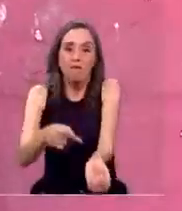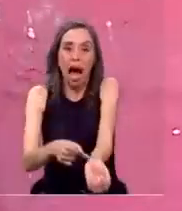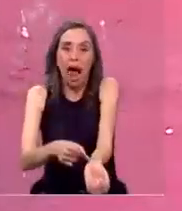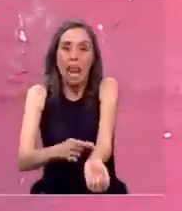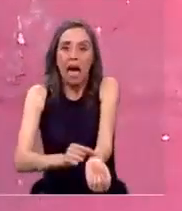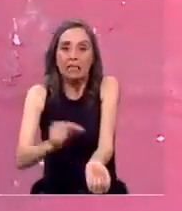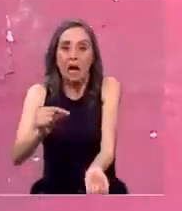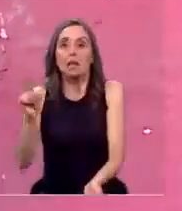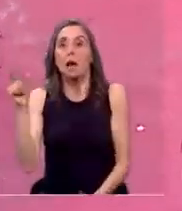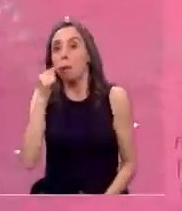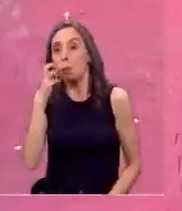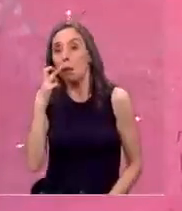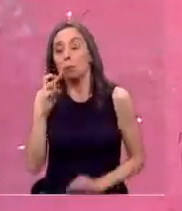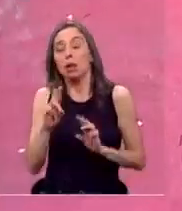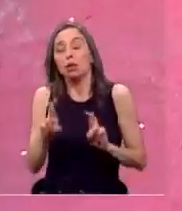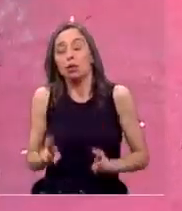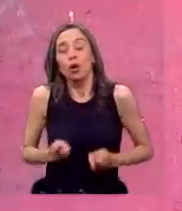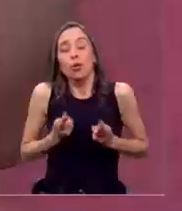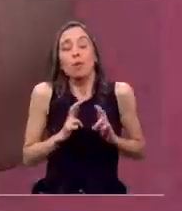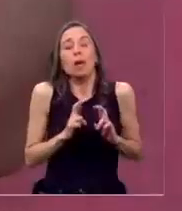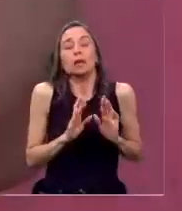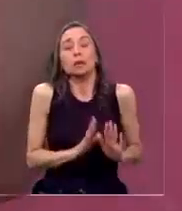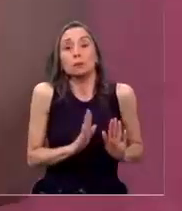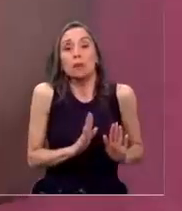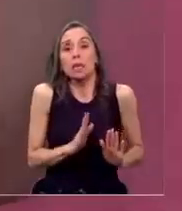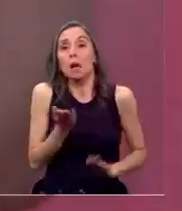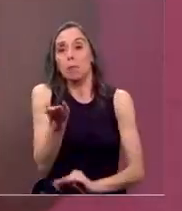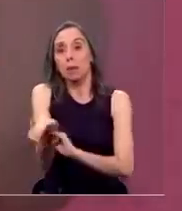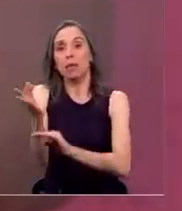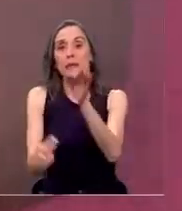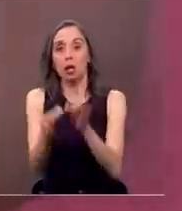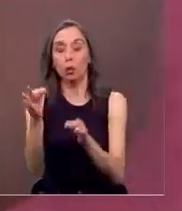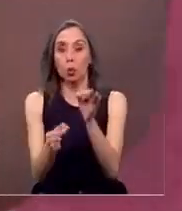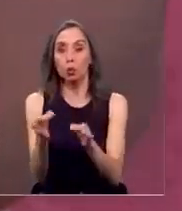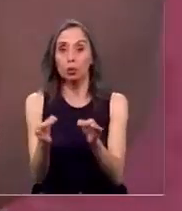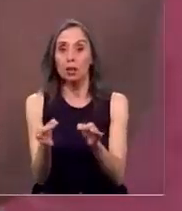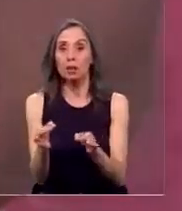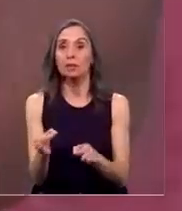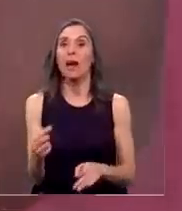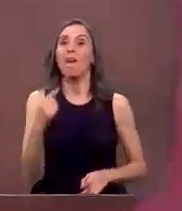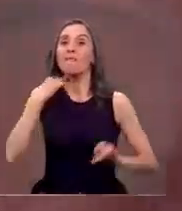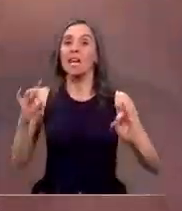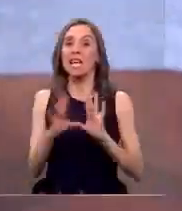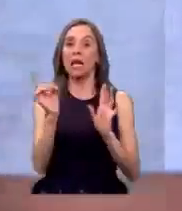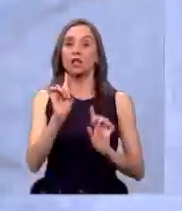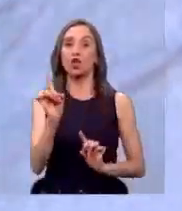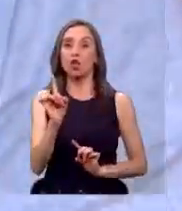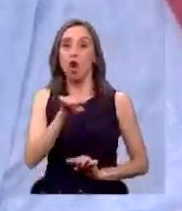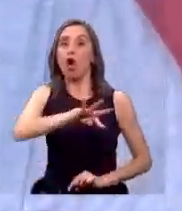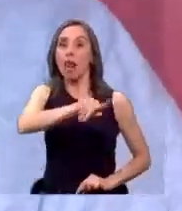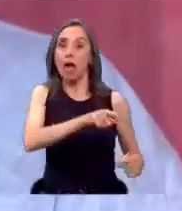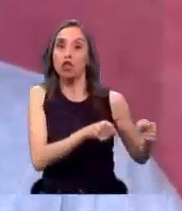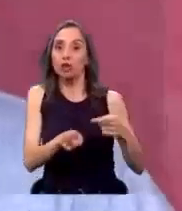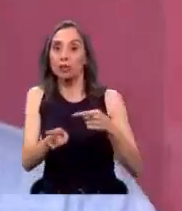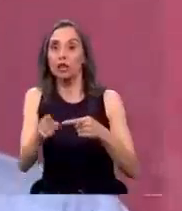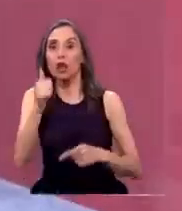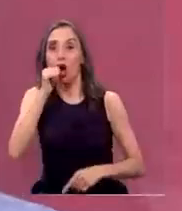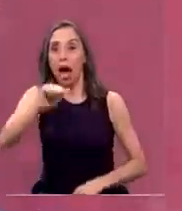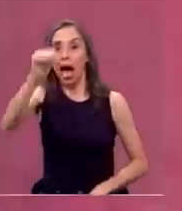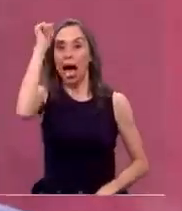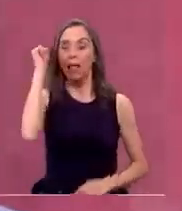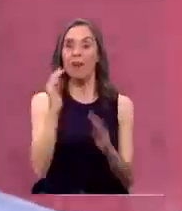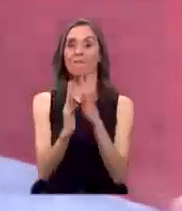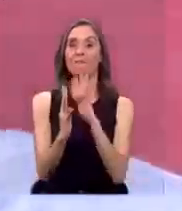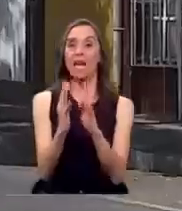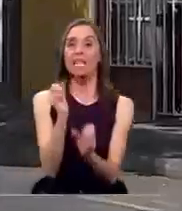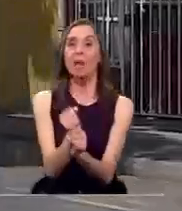Marco espera su pronta evolución, pero pide justicia. Insiste en que no fue una víctima al azar. Esto es lo que ocurrió un día antes, en la feria